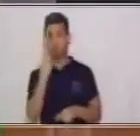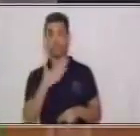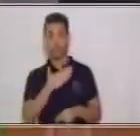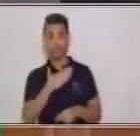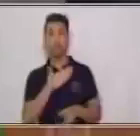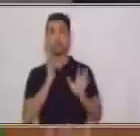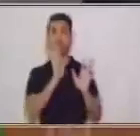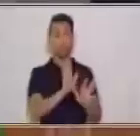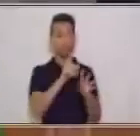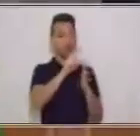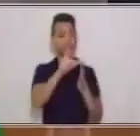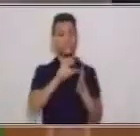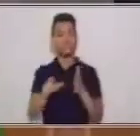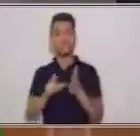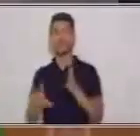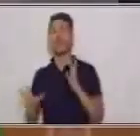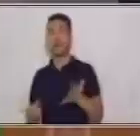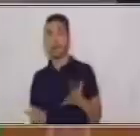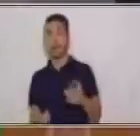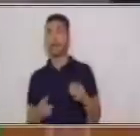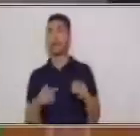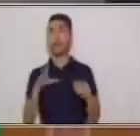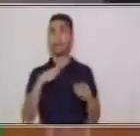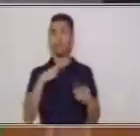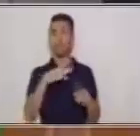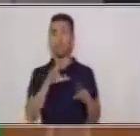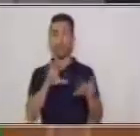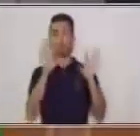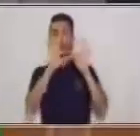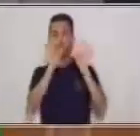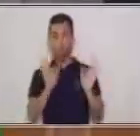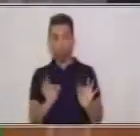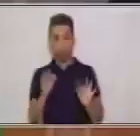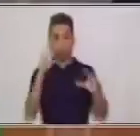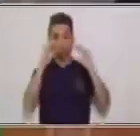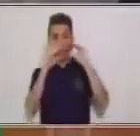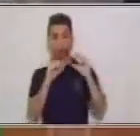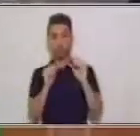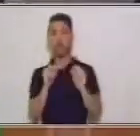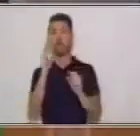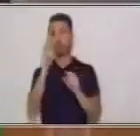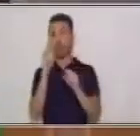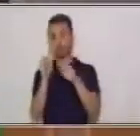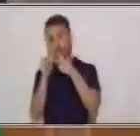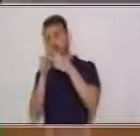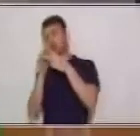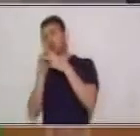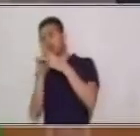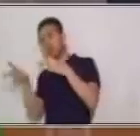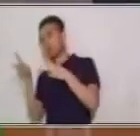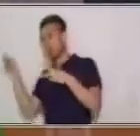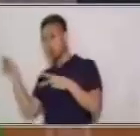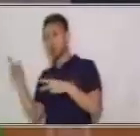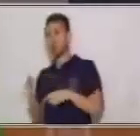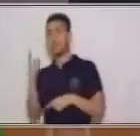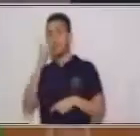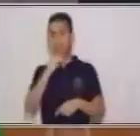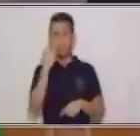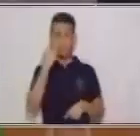en simples y compuestos. Los sustantivos simples son cuando están formados por una sola